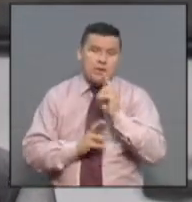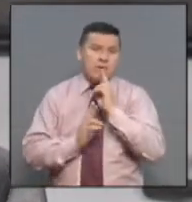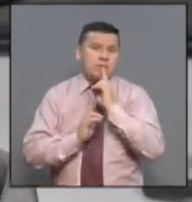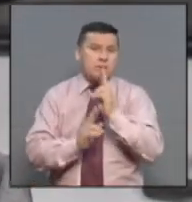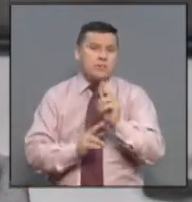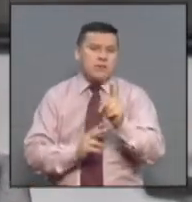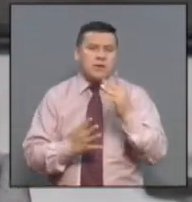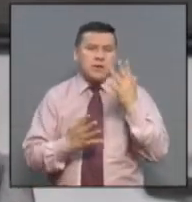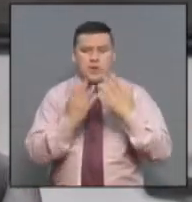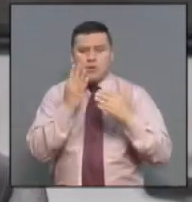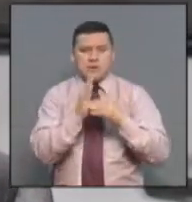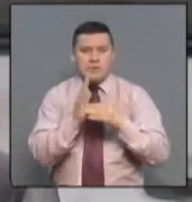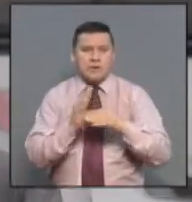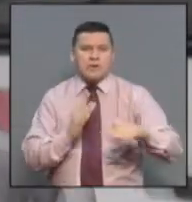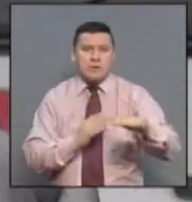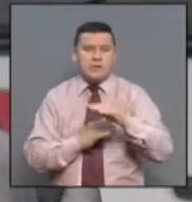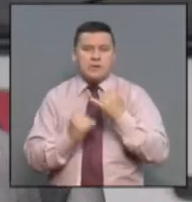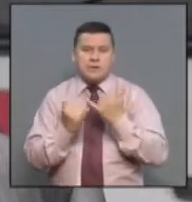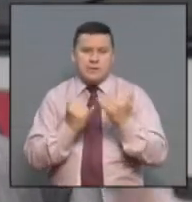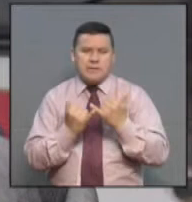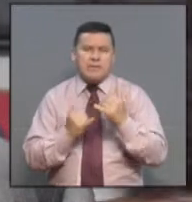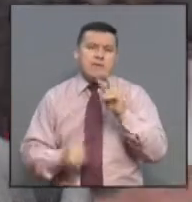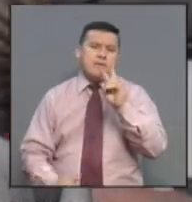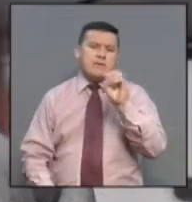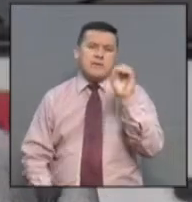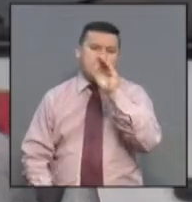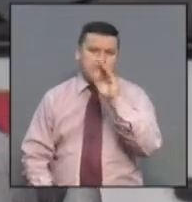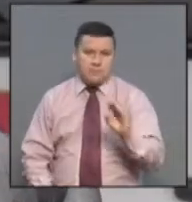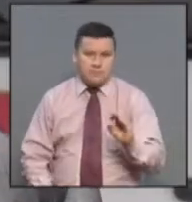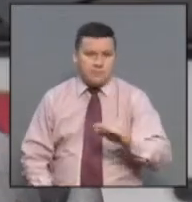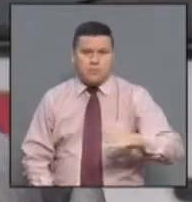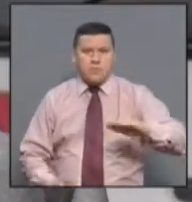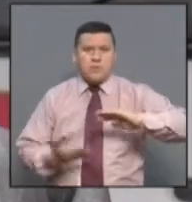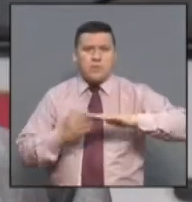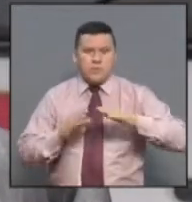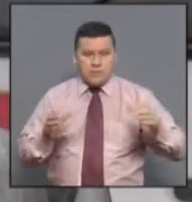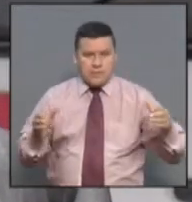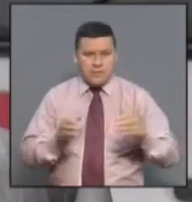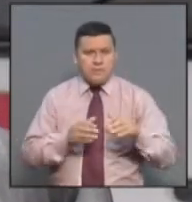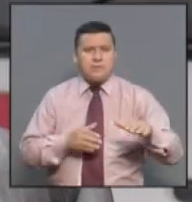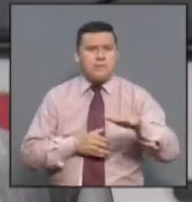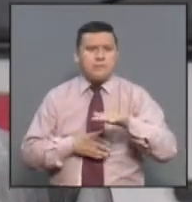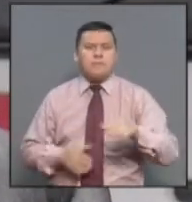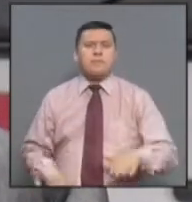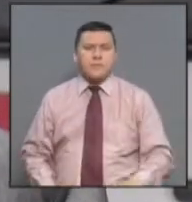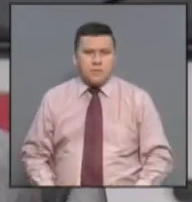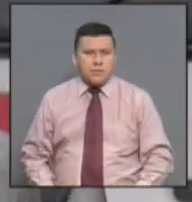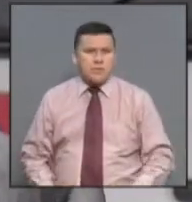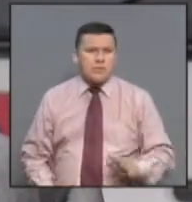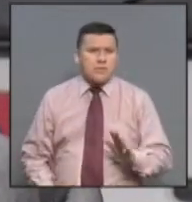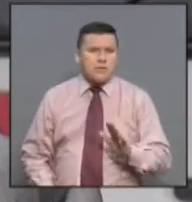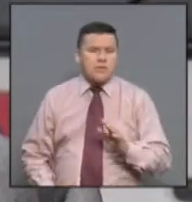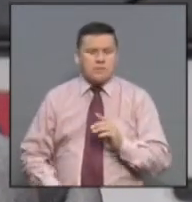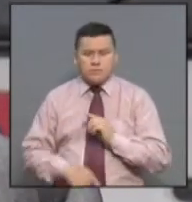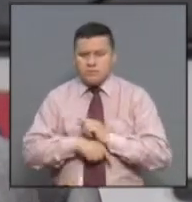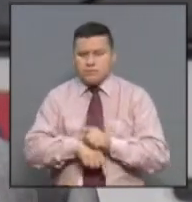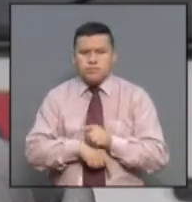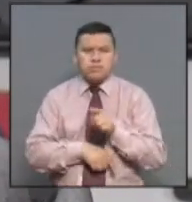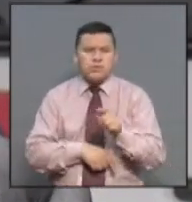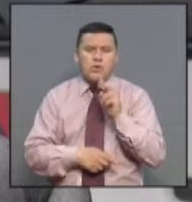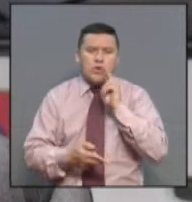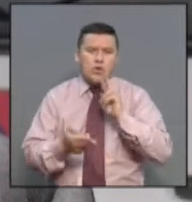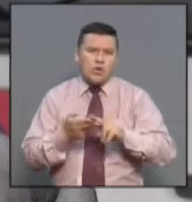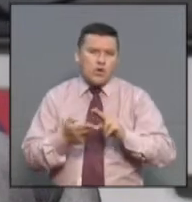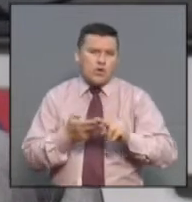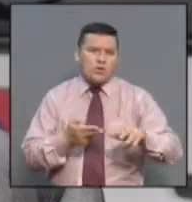reportado 14.000 casos de VIH. Un 70% de la población que son asintomáticos, que